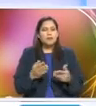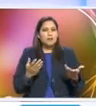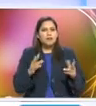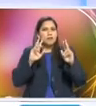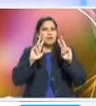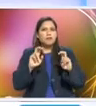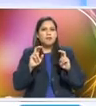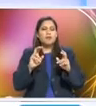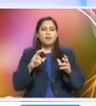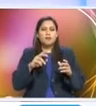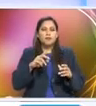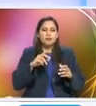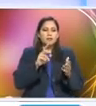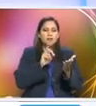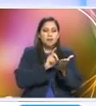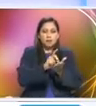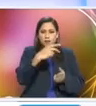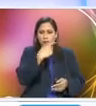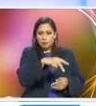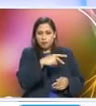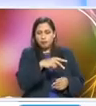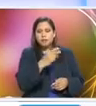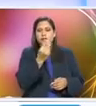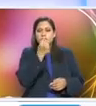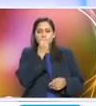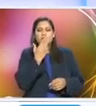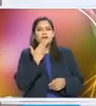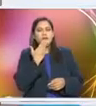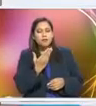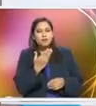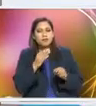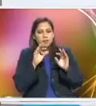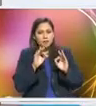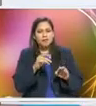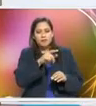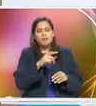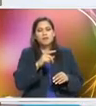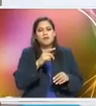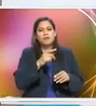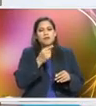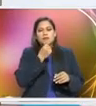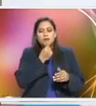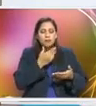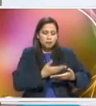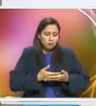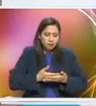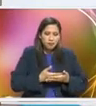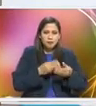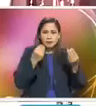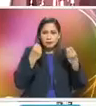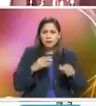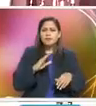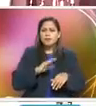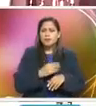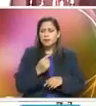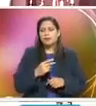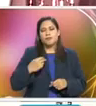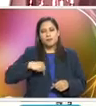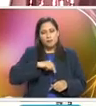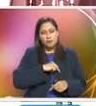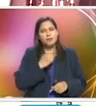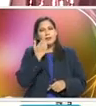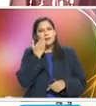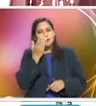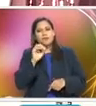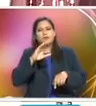a este derecho de alimentación adecuada dentro de los primeros años de vida? Bueno, lo que buscamos o lo que